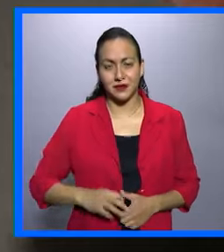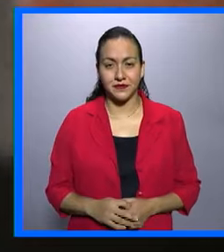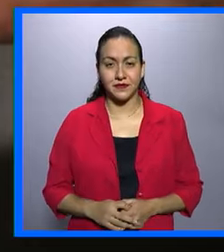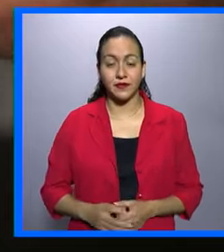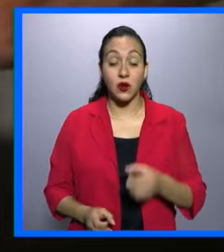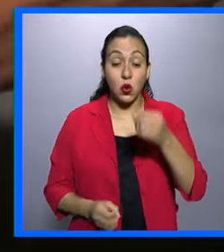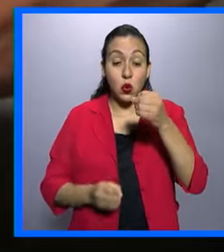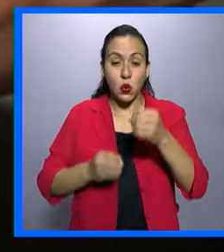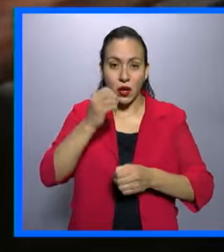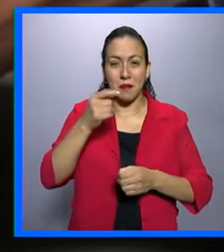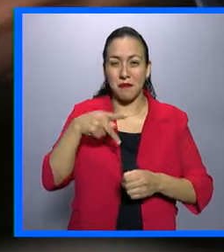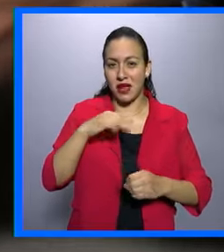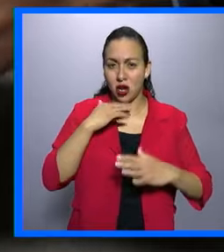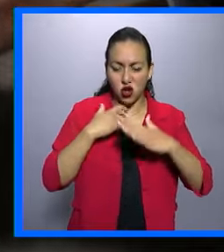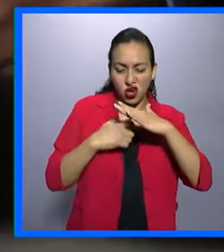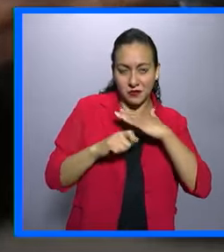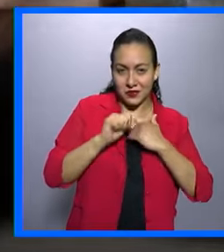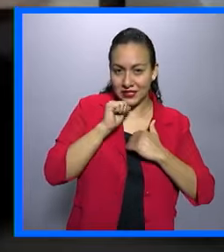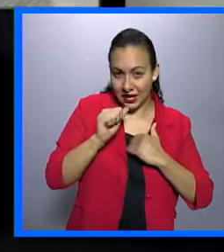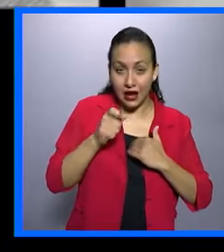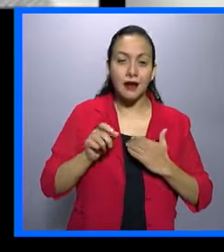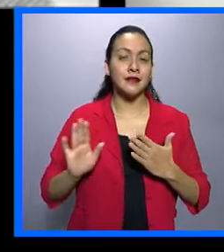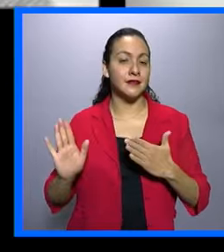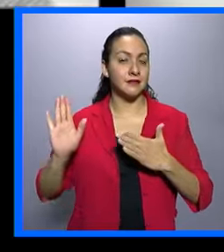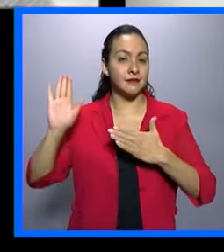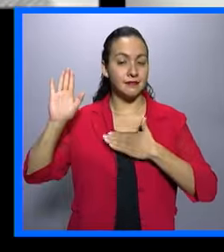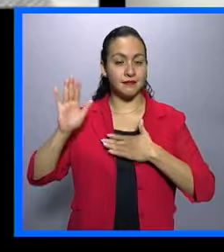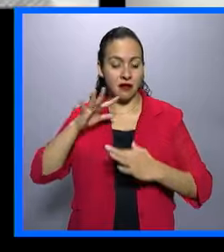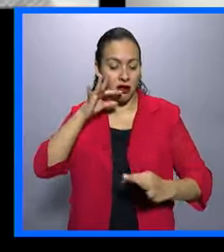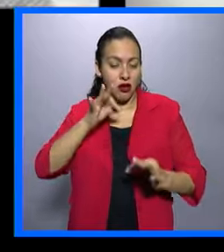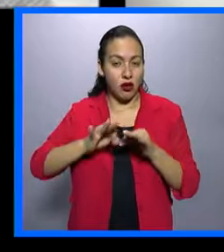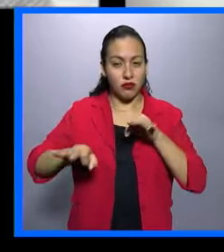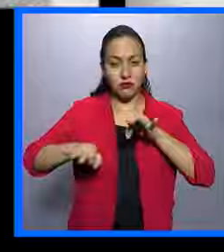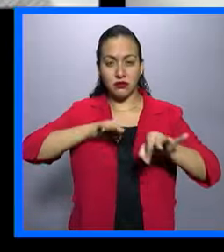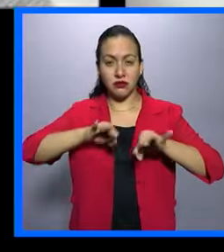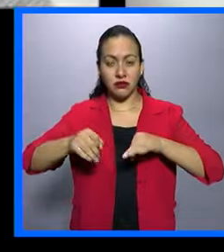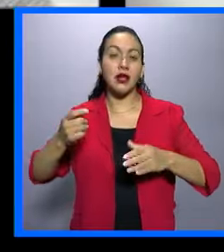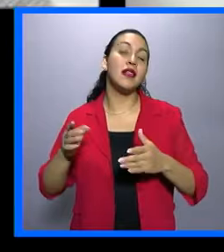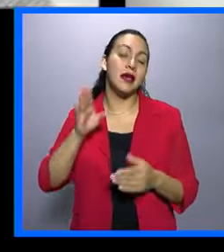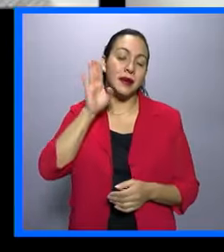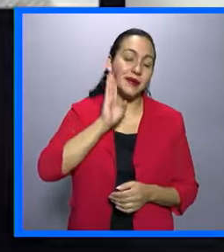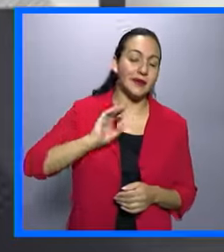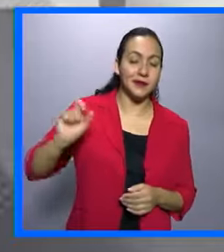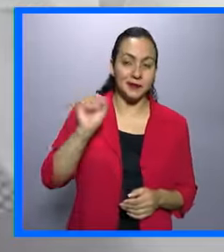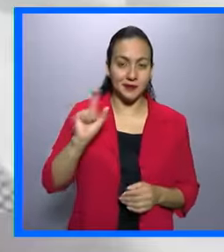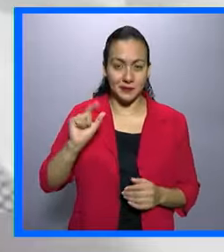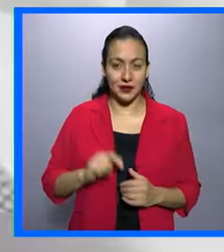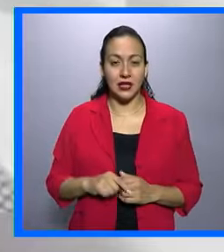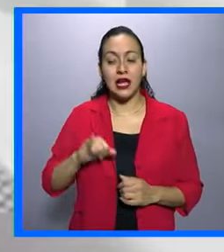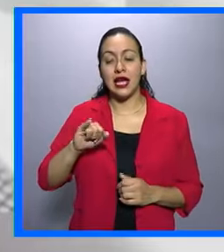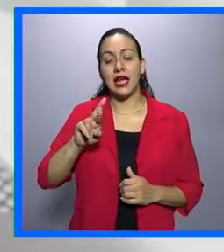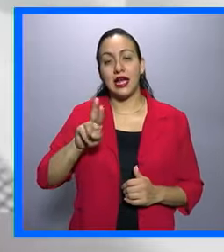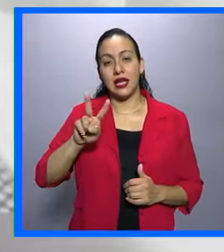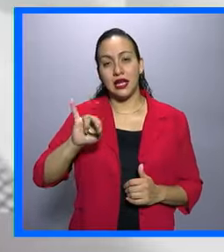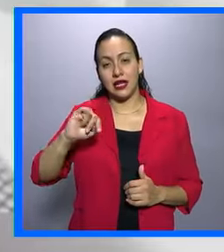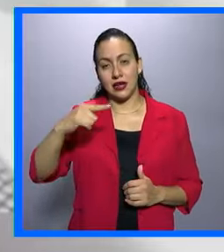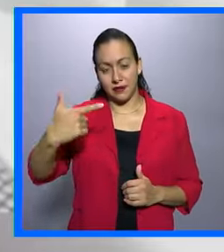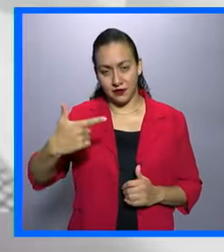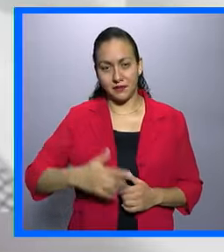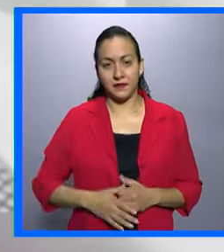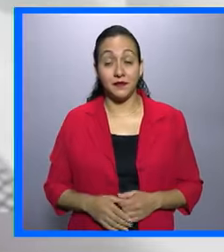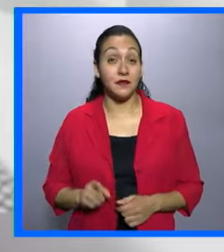Justicia sin corrupción es el compromiso de trabajo del ministro de la Suprema Corte de Justicia de la Nación, Irving Espinosa